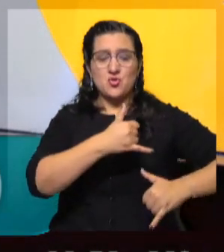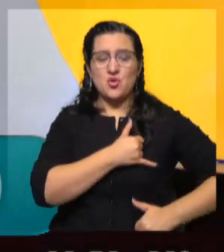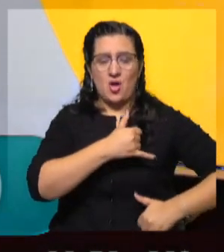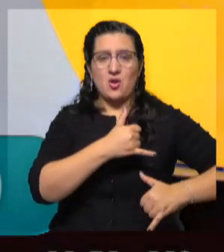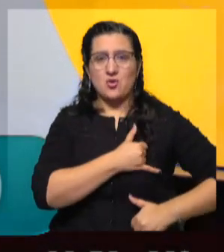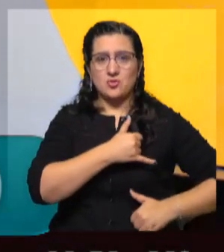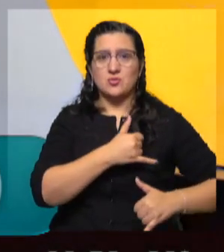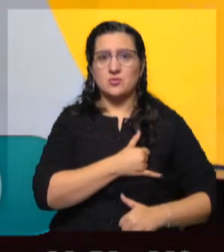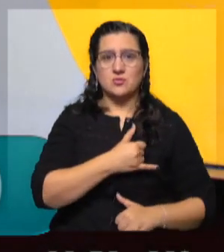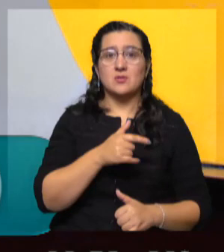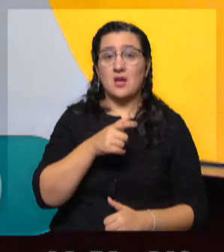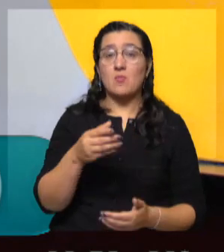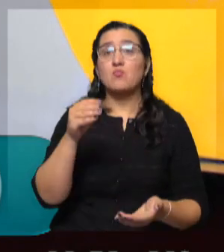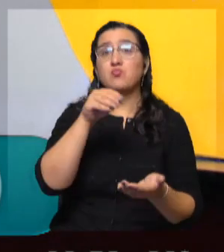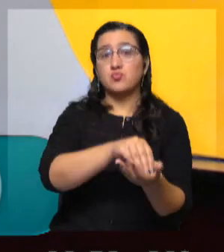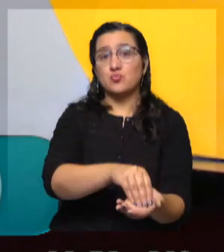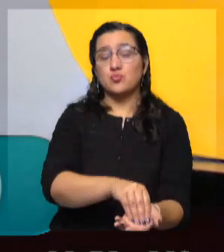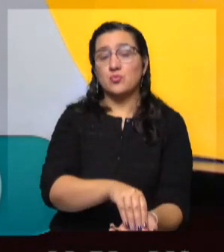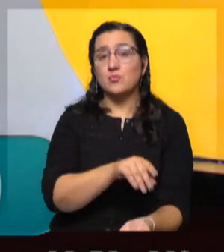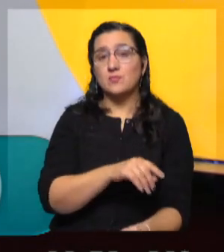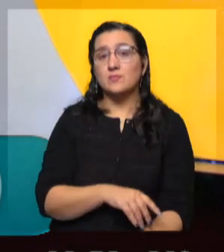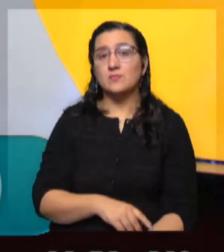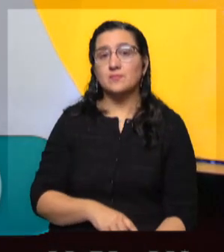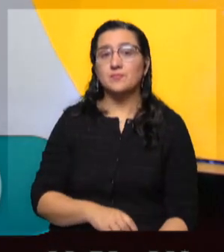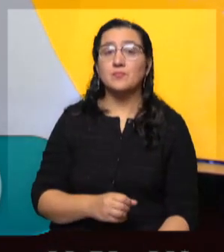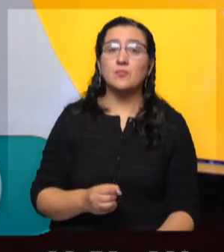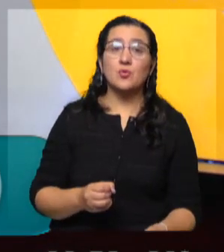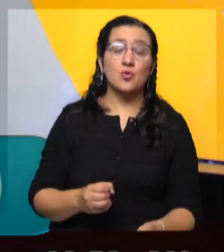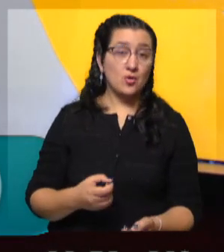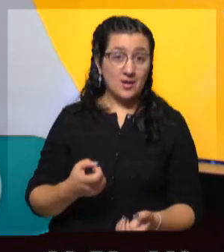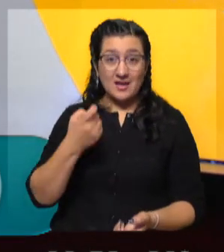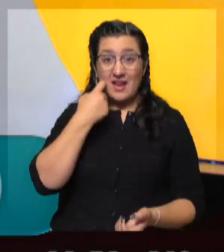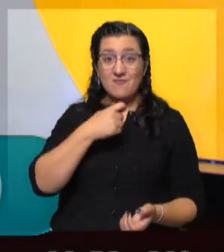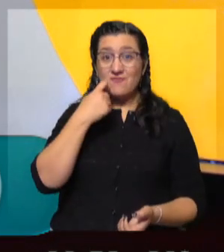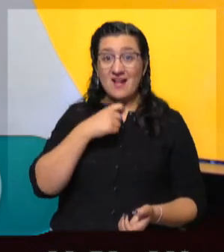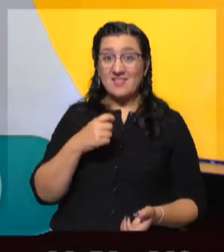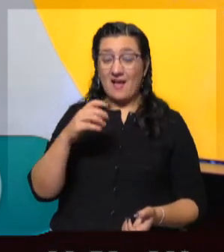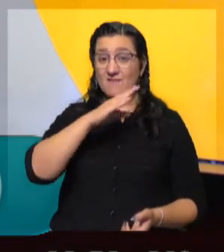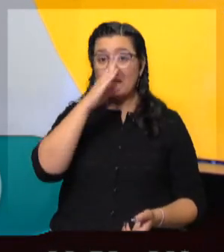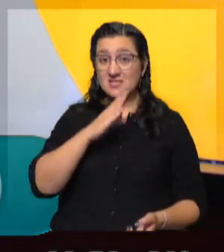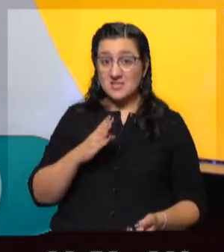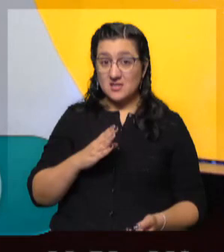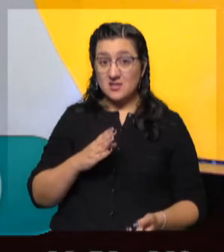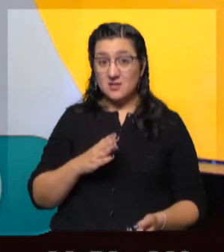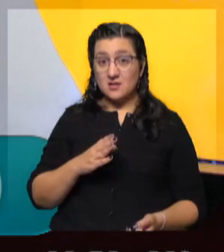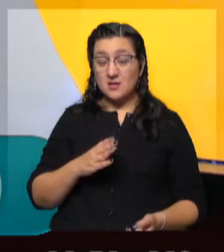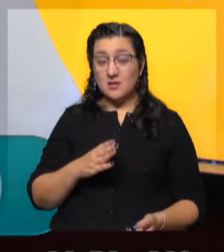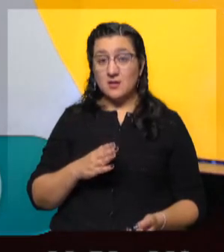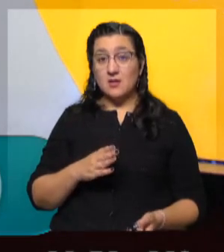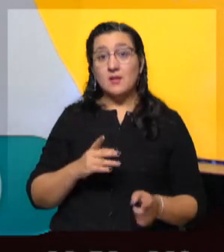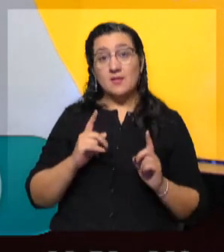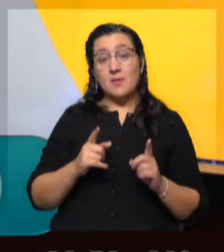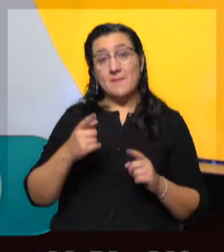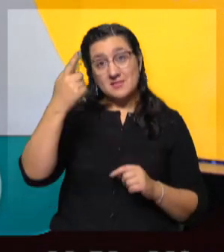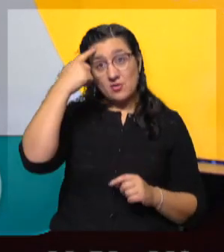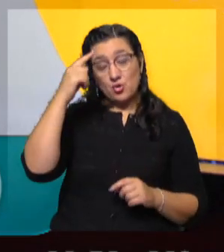bolsonaro que le había puesto eh ahí bueno qué es lo que le queda recorrer a Brasil Cuál es el el margen de maniobra que tiene Luna dado también lo